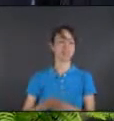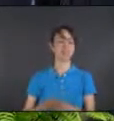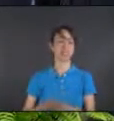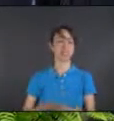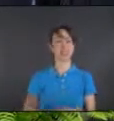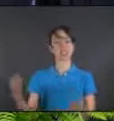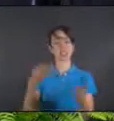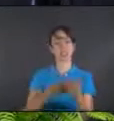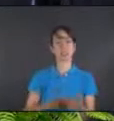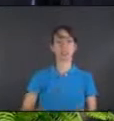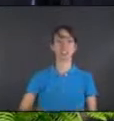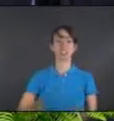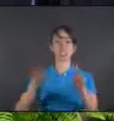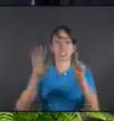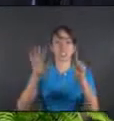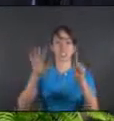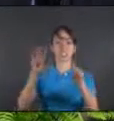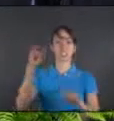tienes que creerlo.